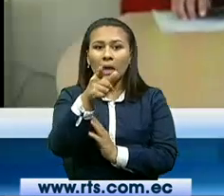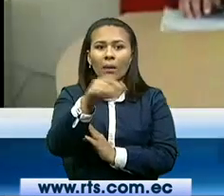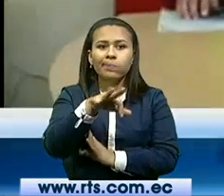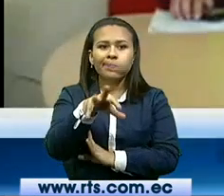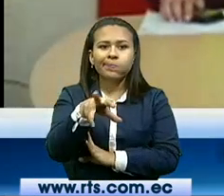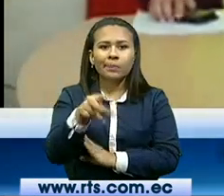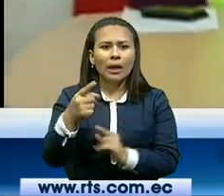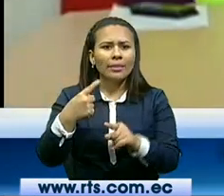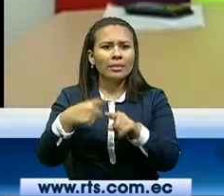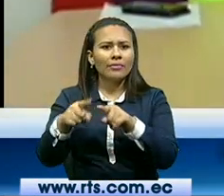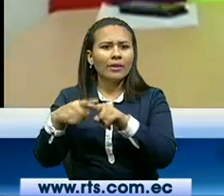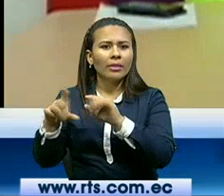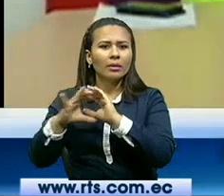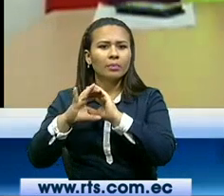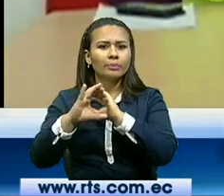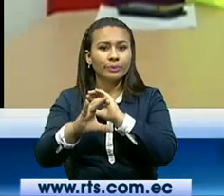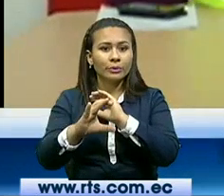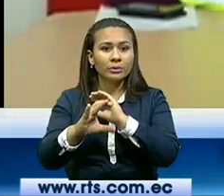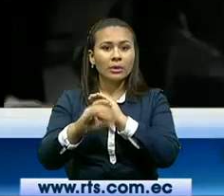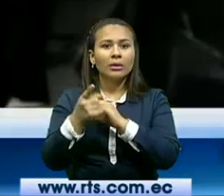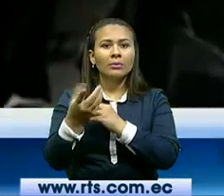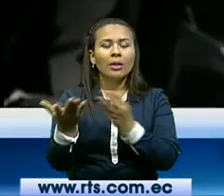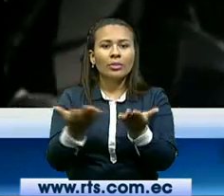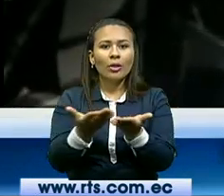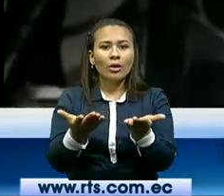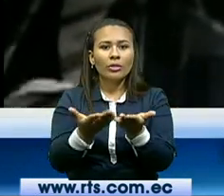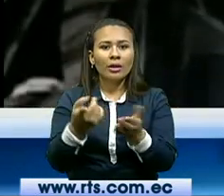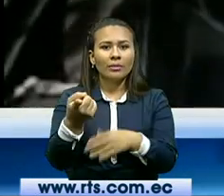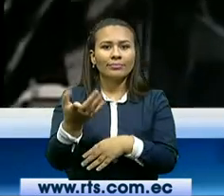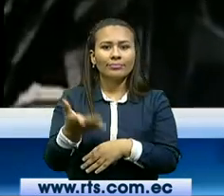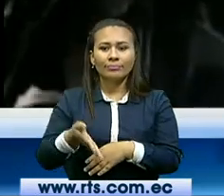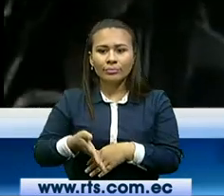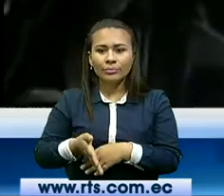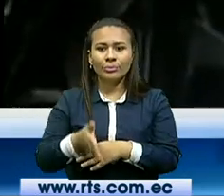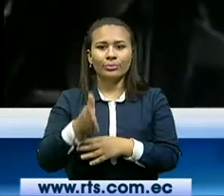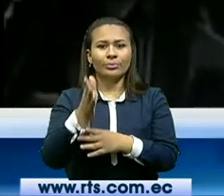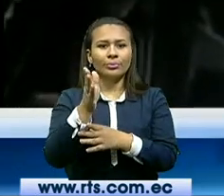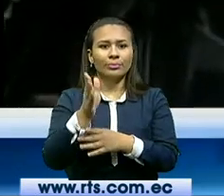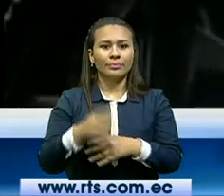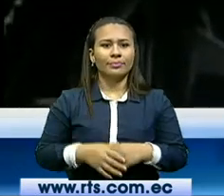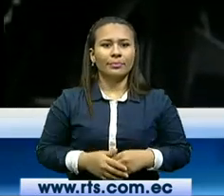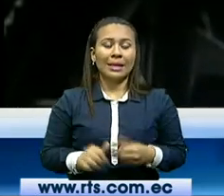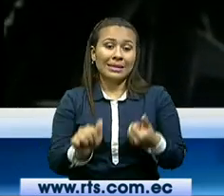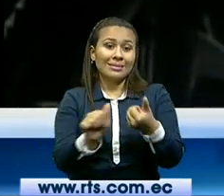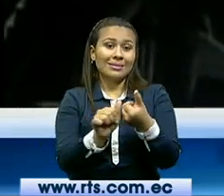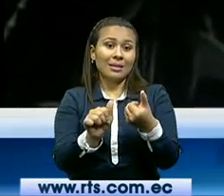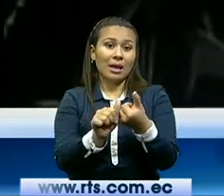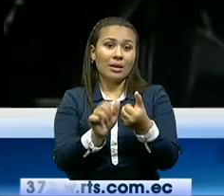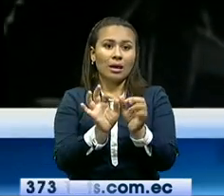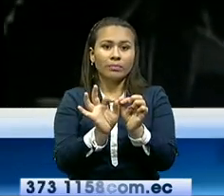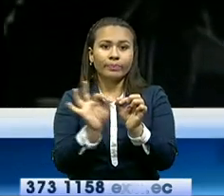varios buses y que operaban específicamente en los ejes viales cercanos al Cantón Durán.